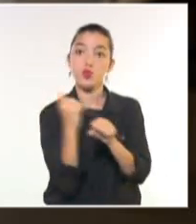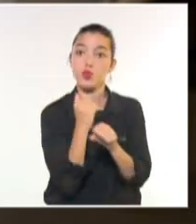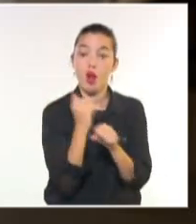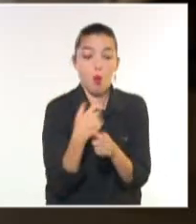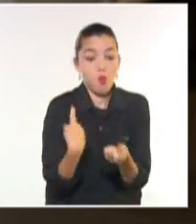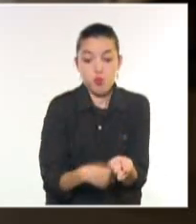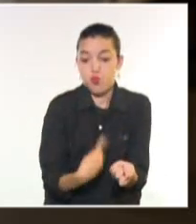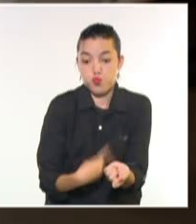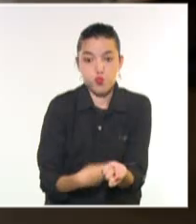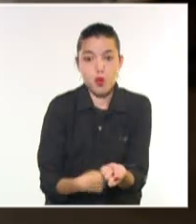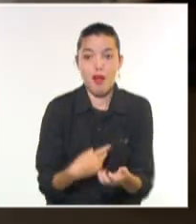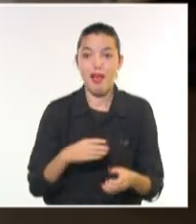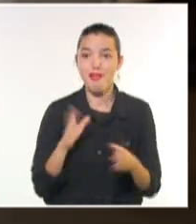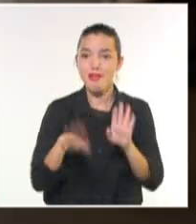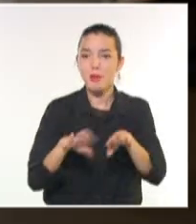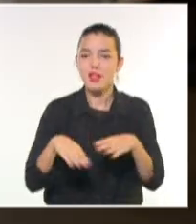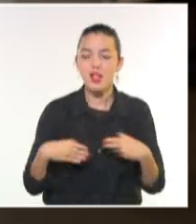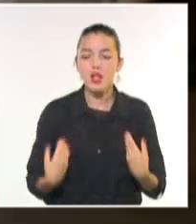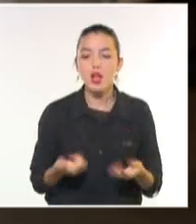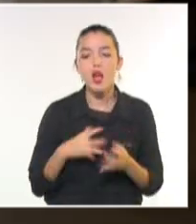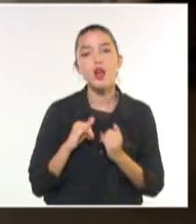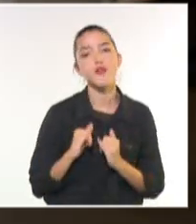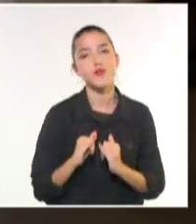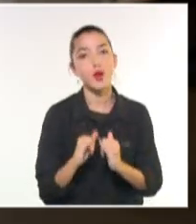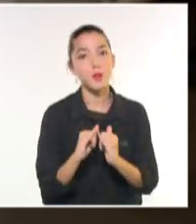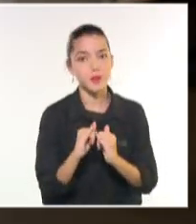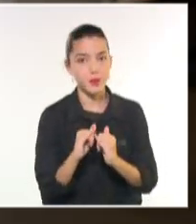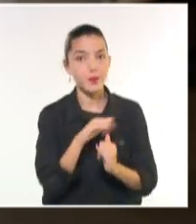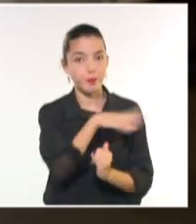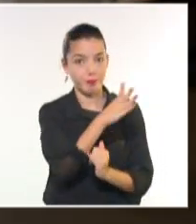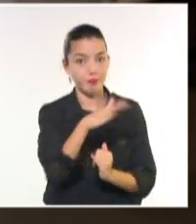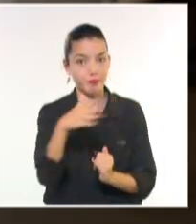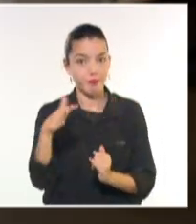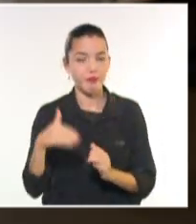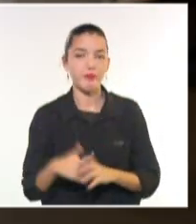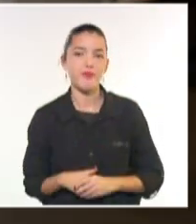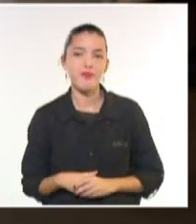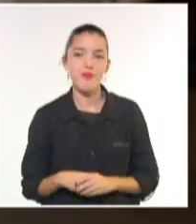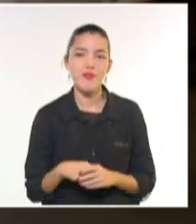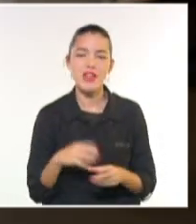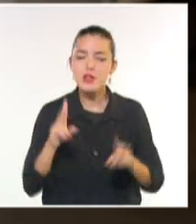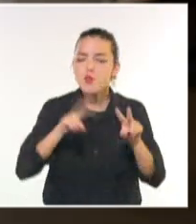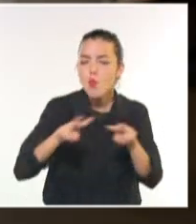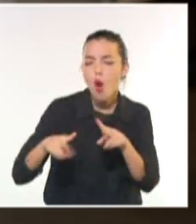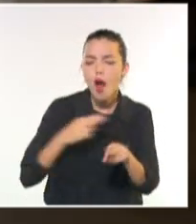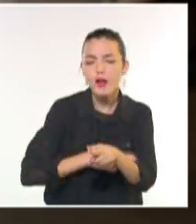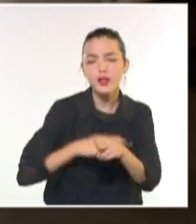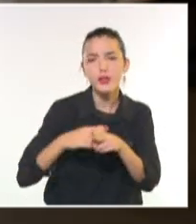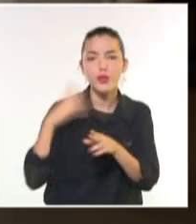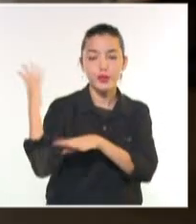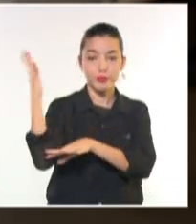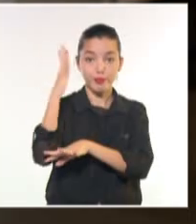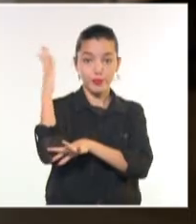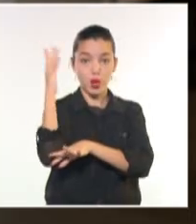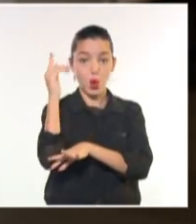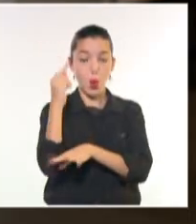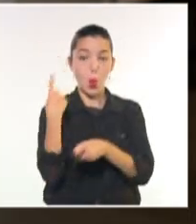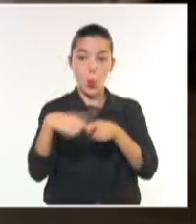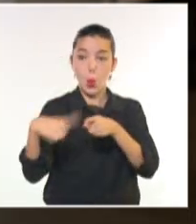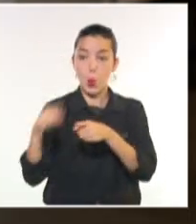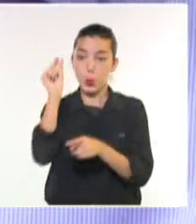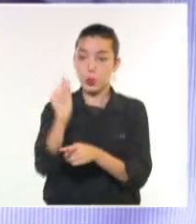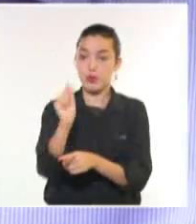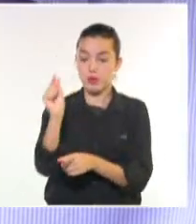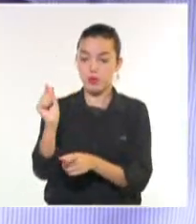dependían de esa información. Si buscamos en la historia de la meteorología en Cuba, encontraremos otros personajes llamativos que cumplían ese